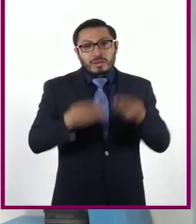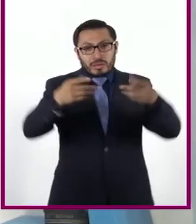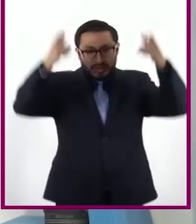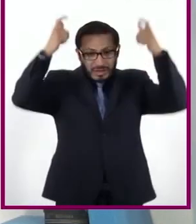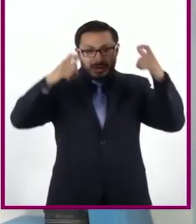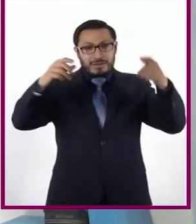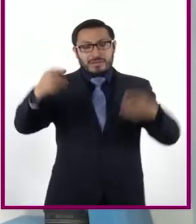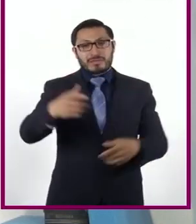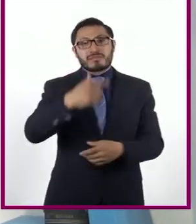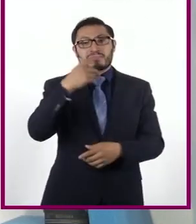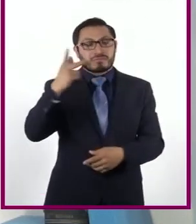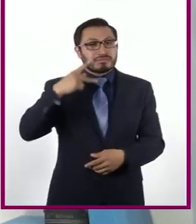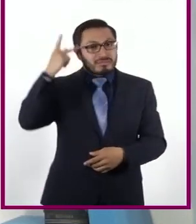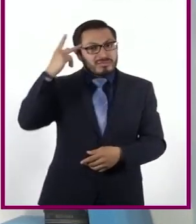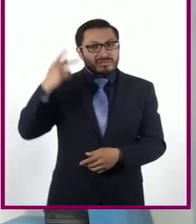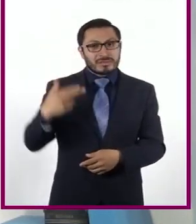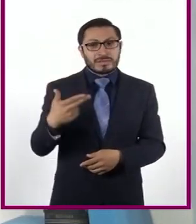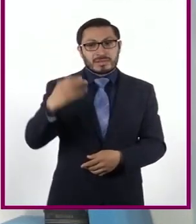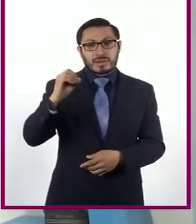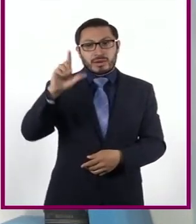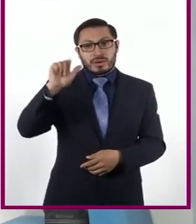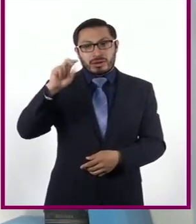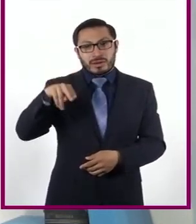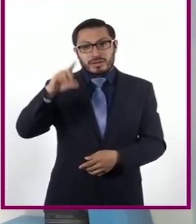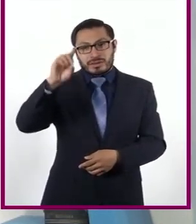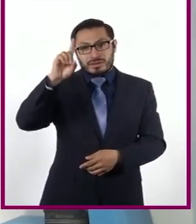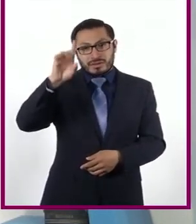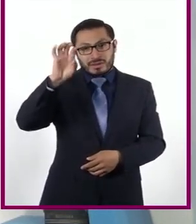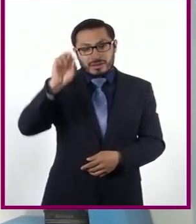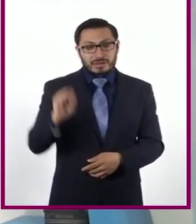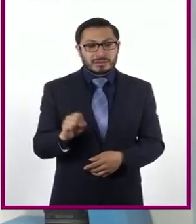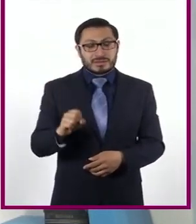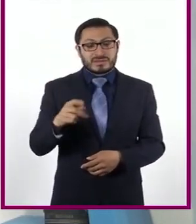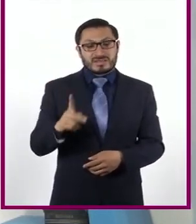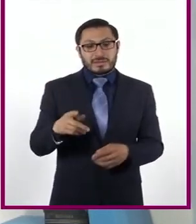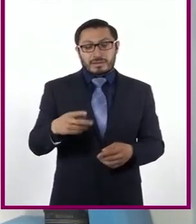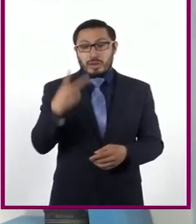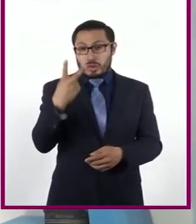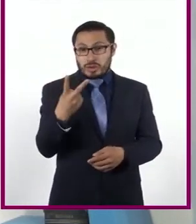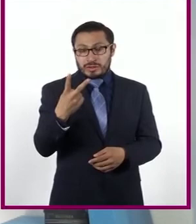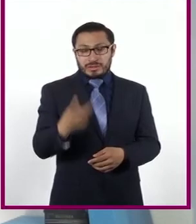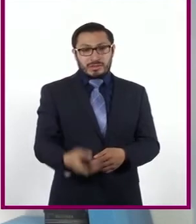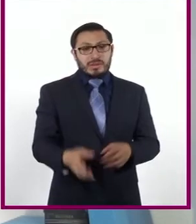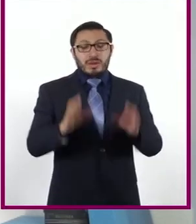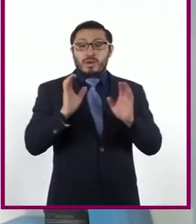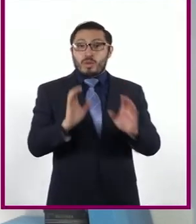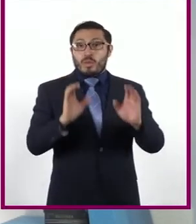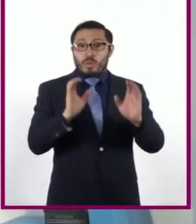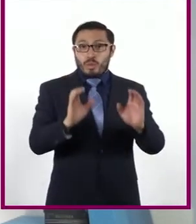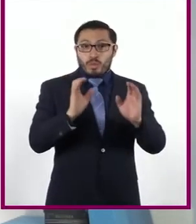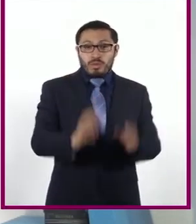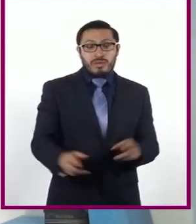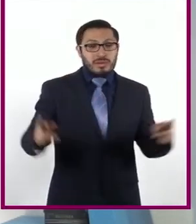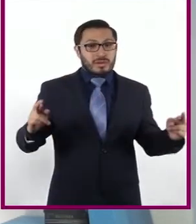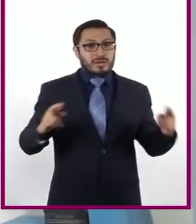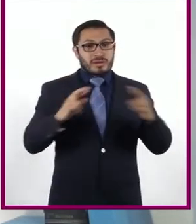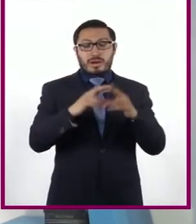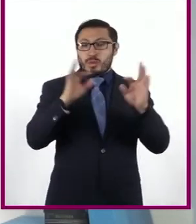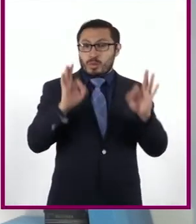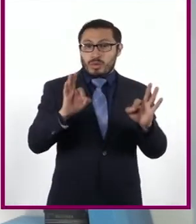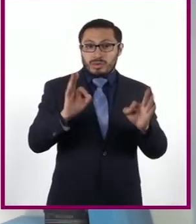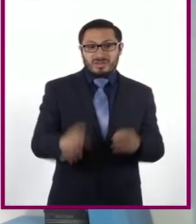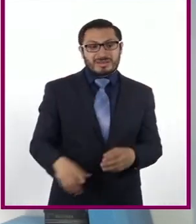de Orange, pero le impusieron dos condiciones: mantener el anglicanismo como religión oficial